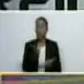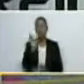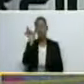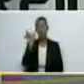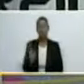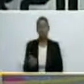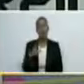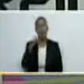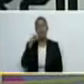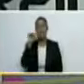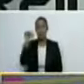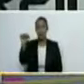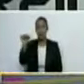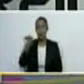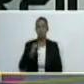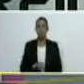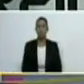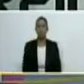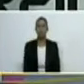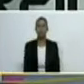Moro.